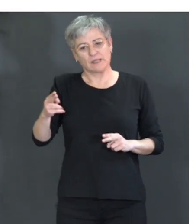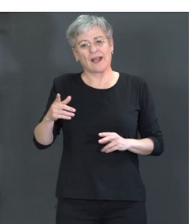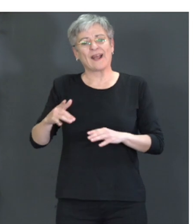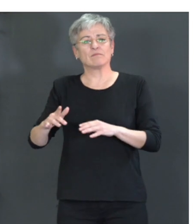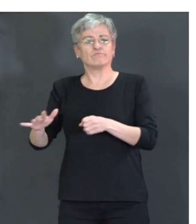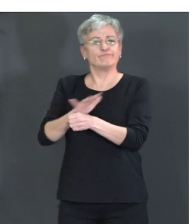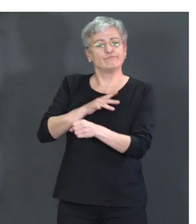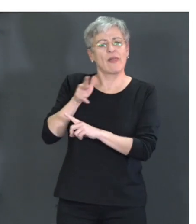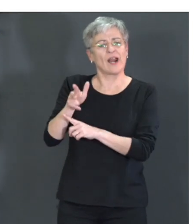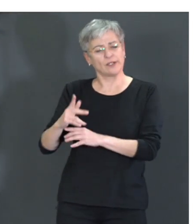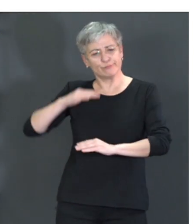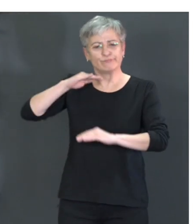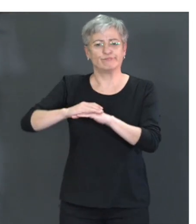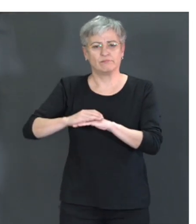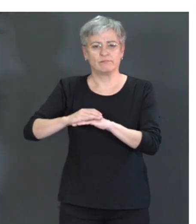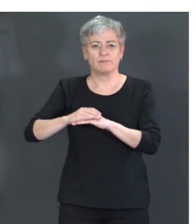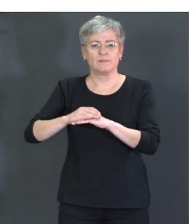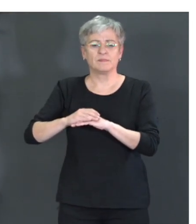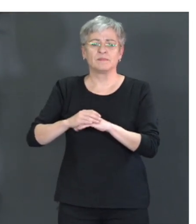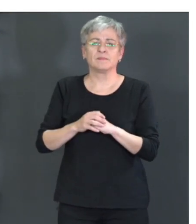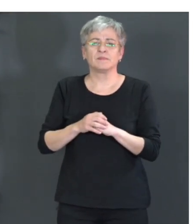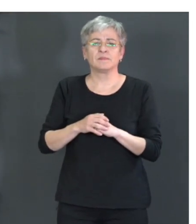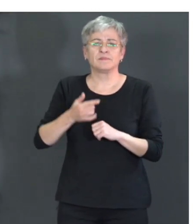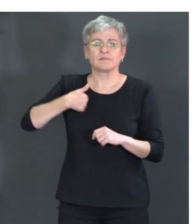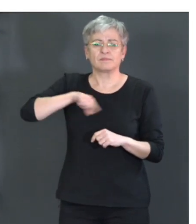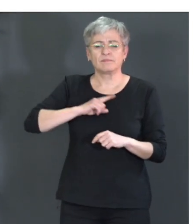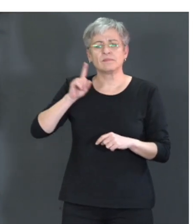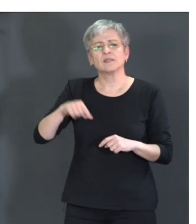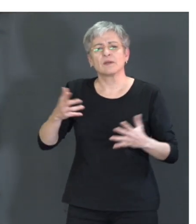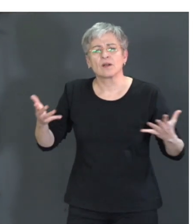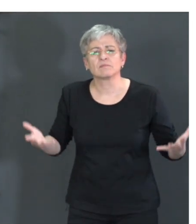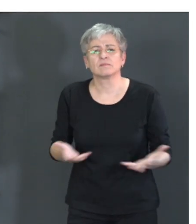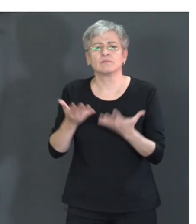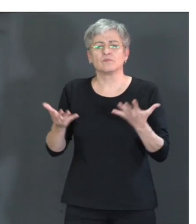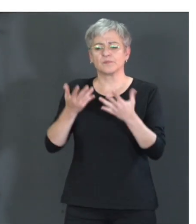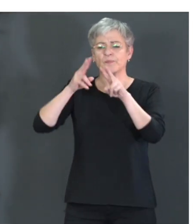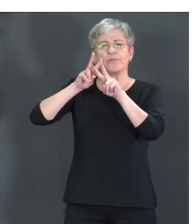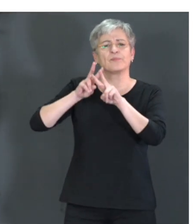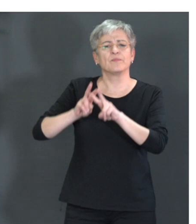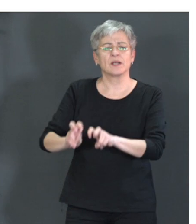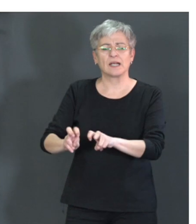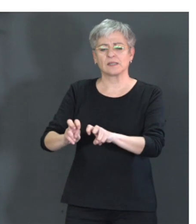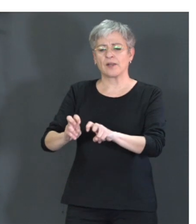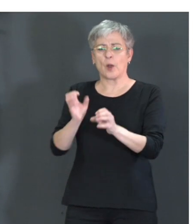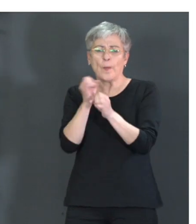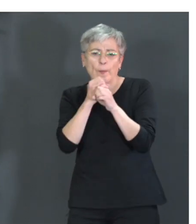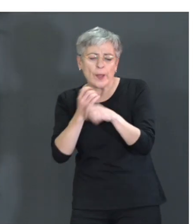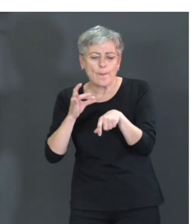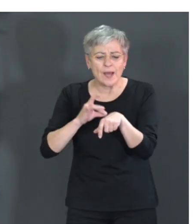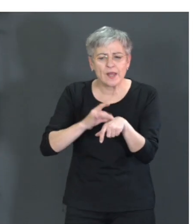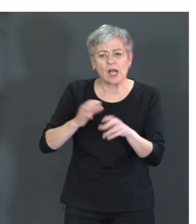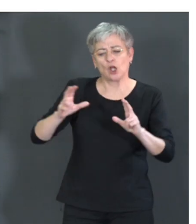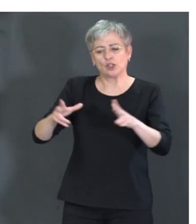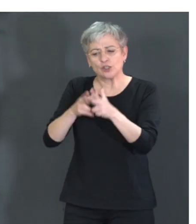derechos. Y también queremos impulsar la investigación tanto biomédica como social